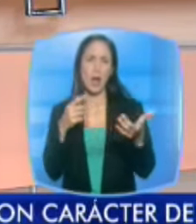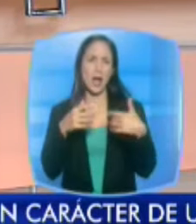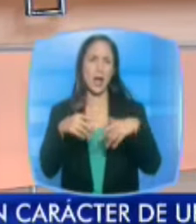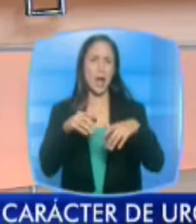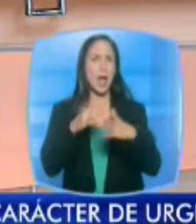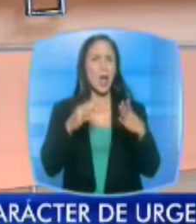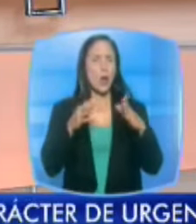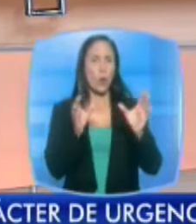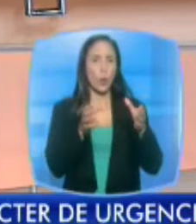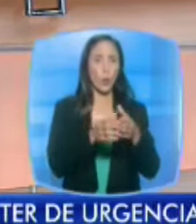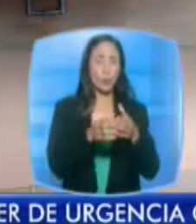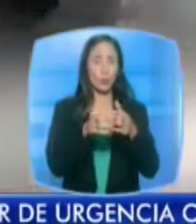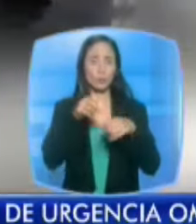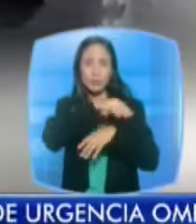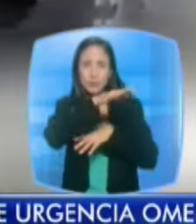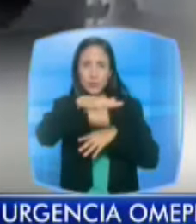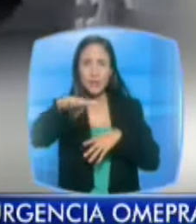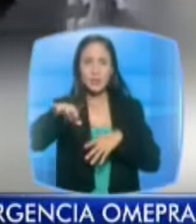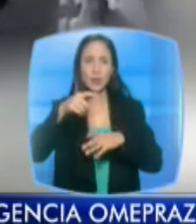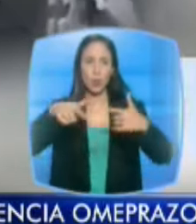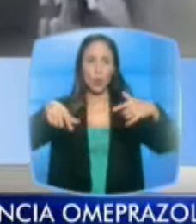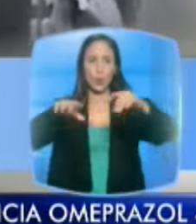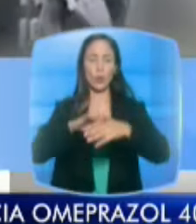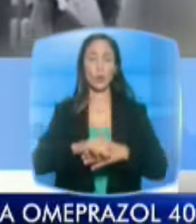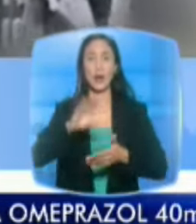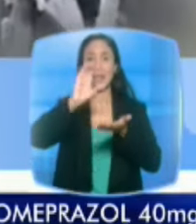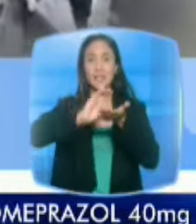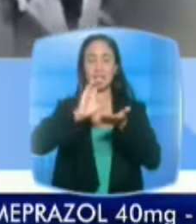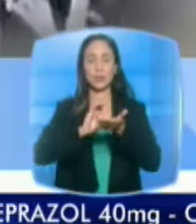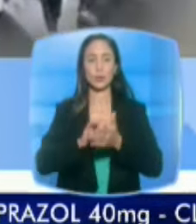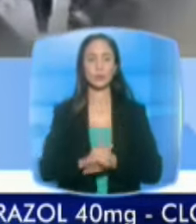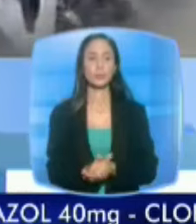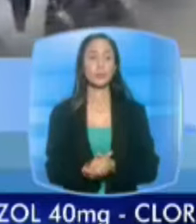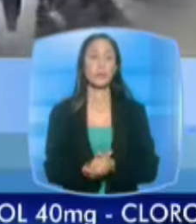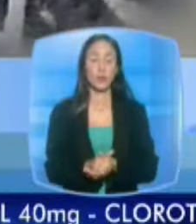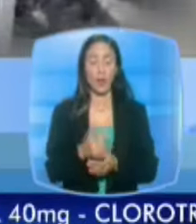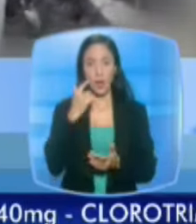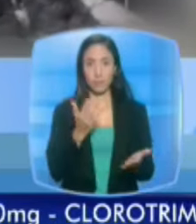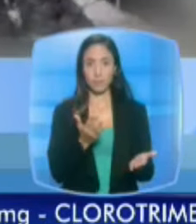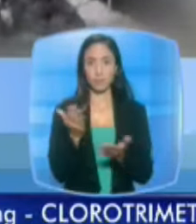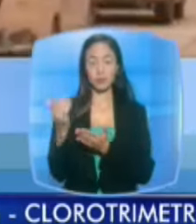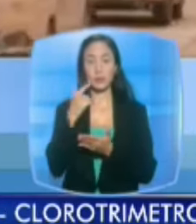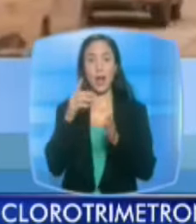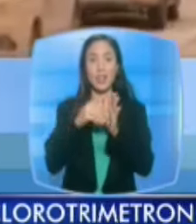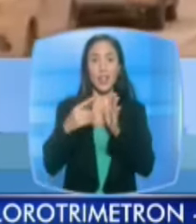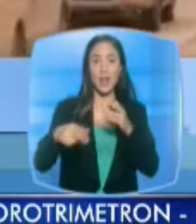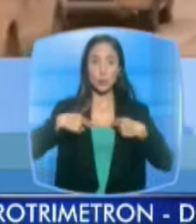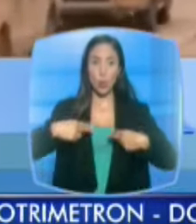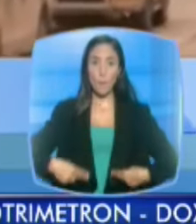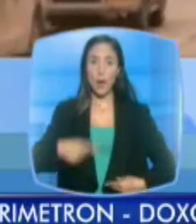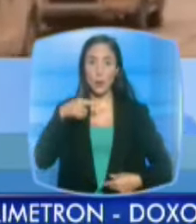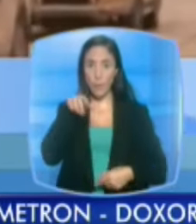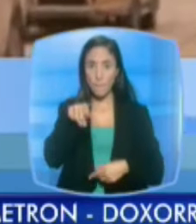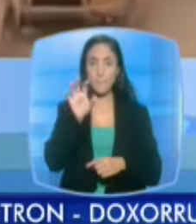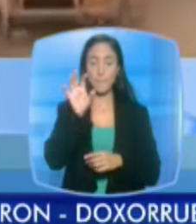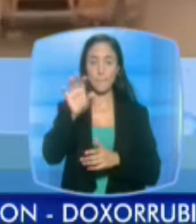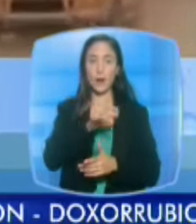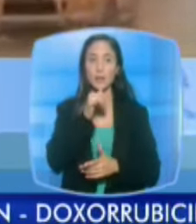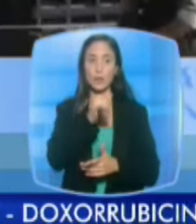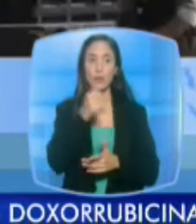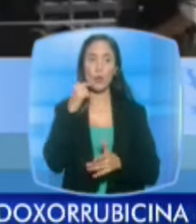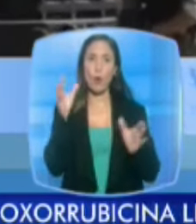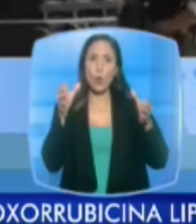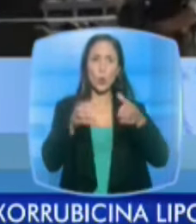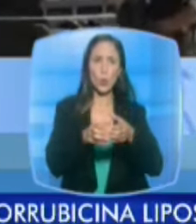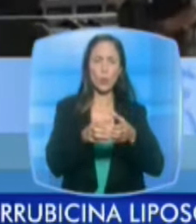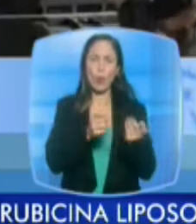en el desierto de Palmira, al centro del país. El Observatorio de Derechos Humanos de la Nación indicó que los